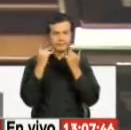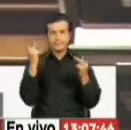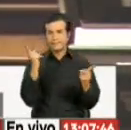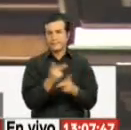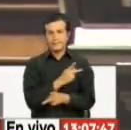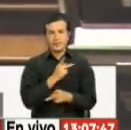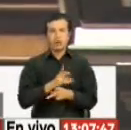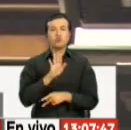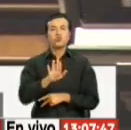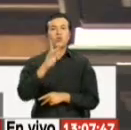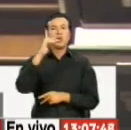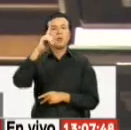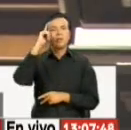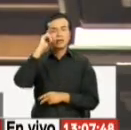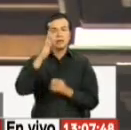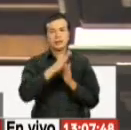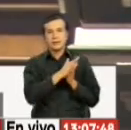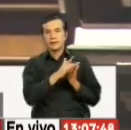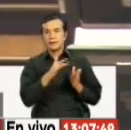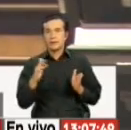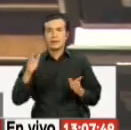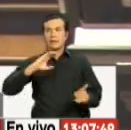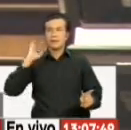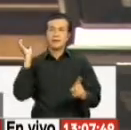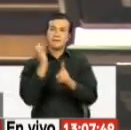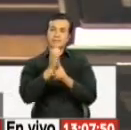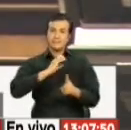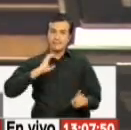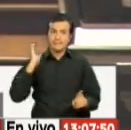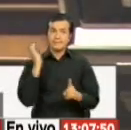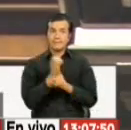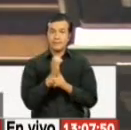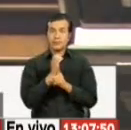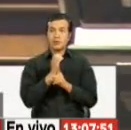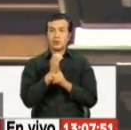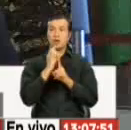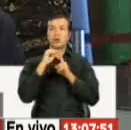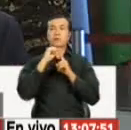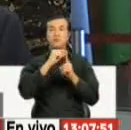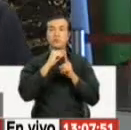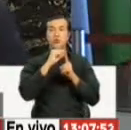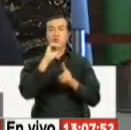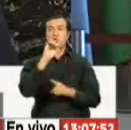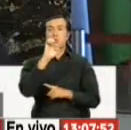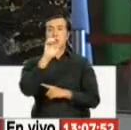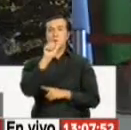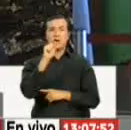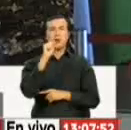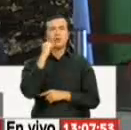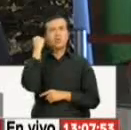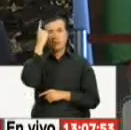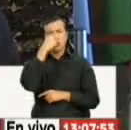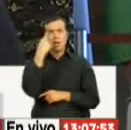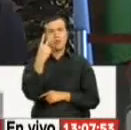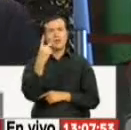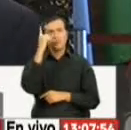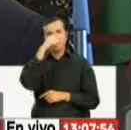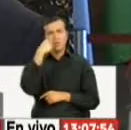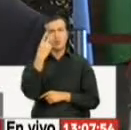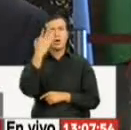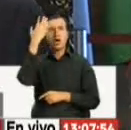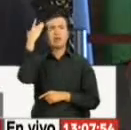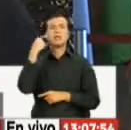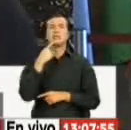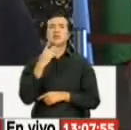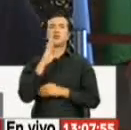todo su gobierno no sólo criticó sino insulto a la oea cuanta doble moral compañeritos antes